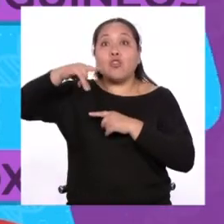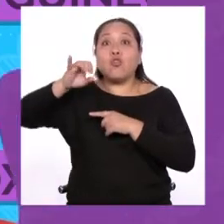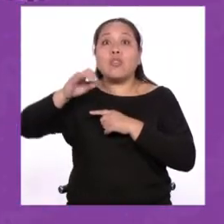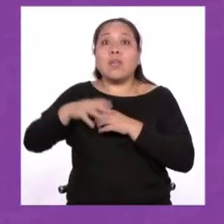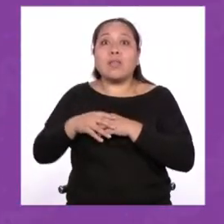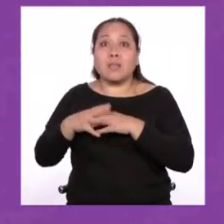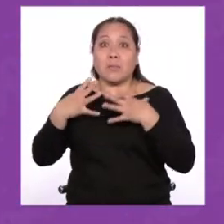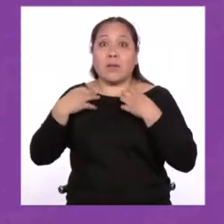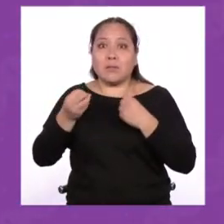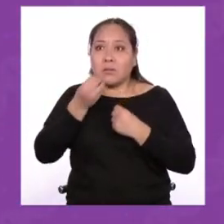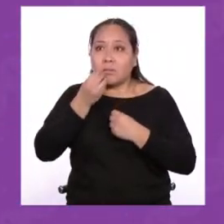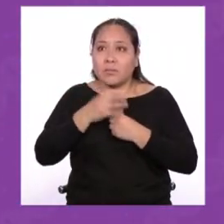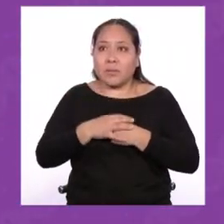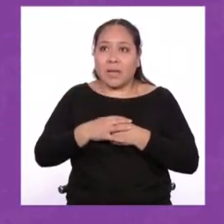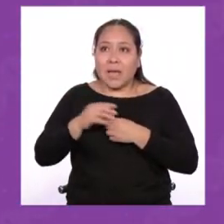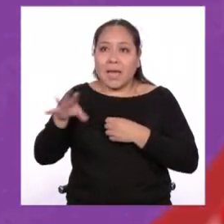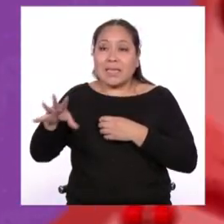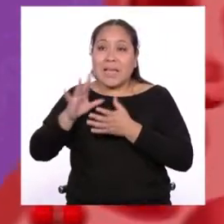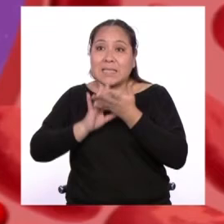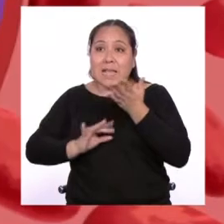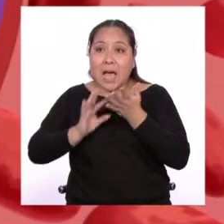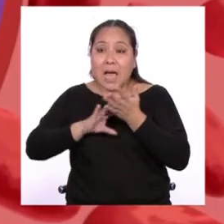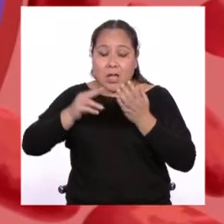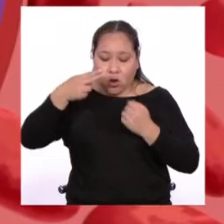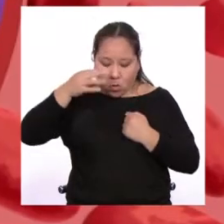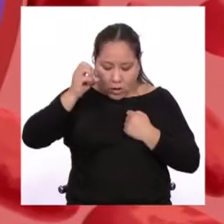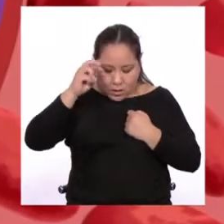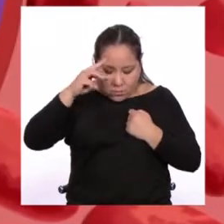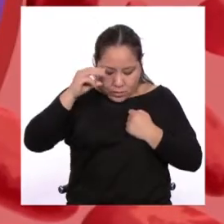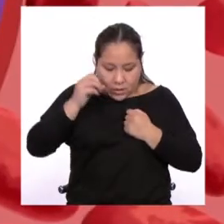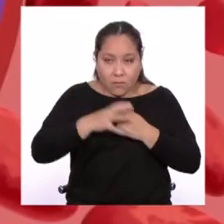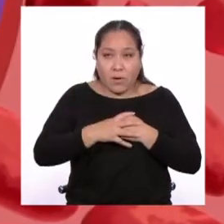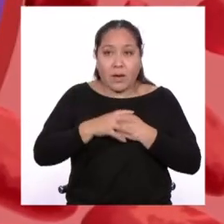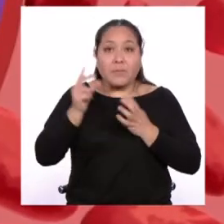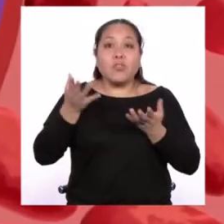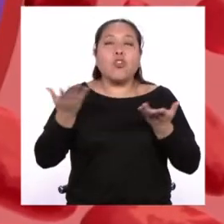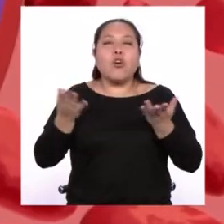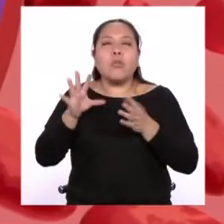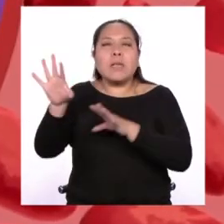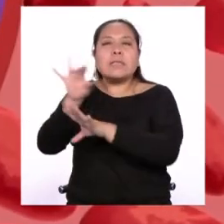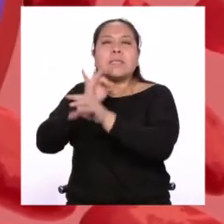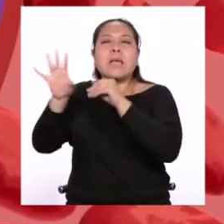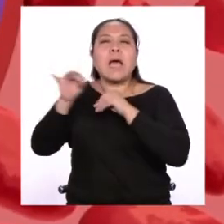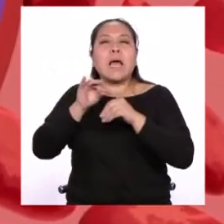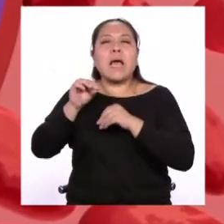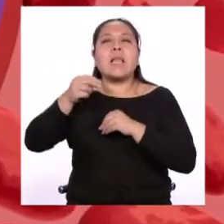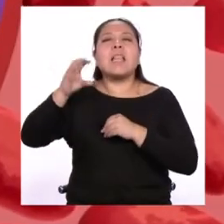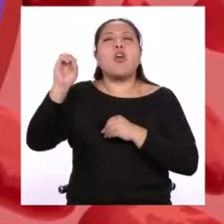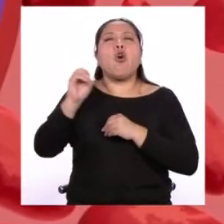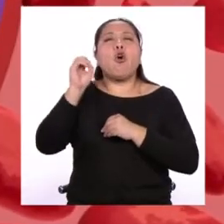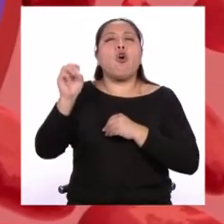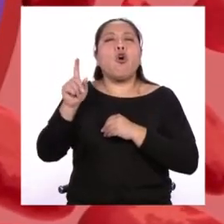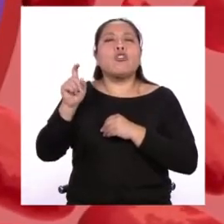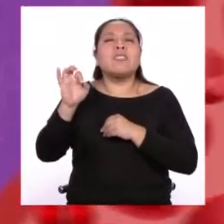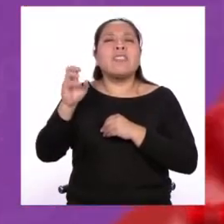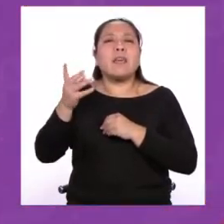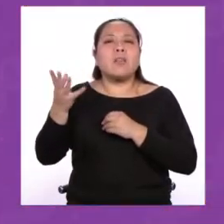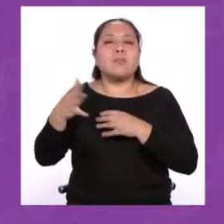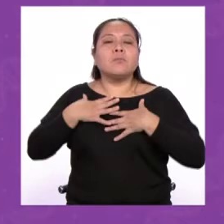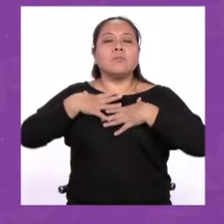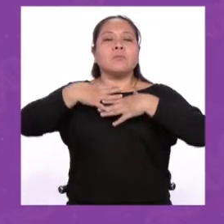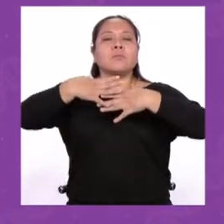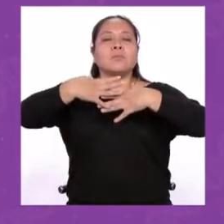la sangre o la hemolinfa obtienen el oxígeno mediante el proceso de respiración. Entonces, el